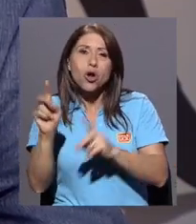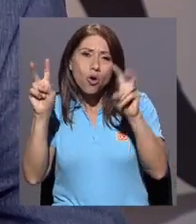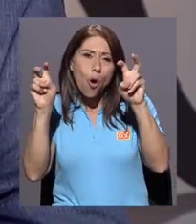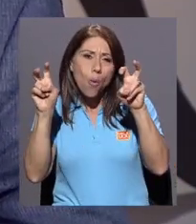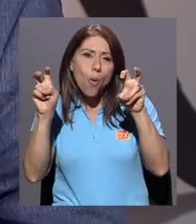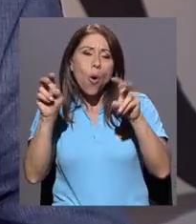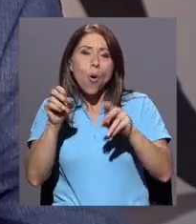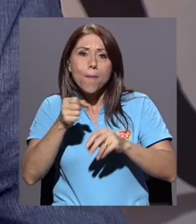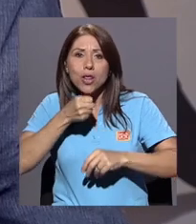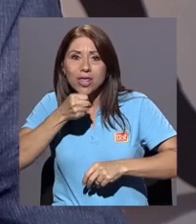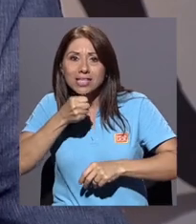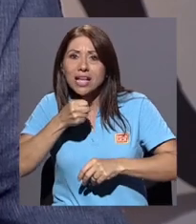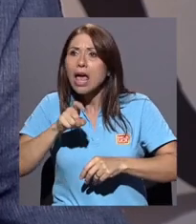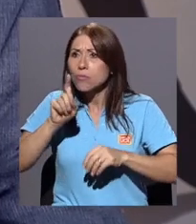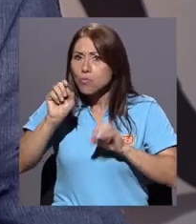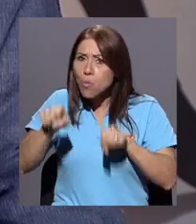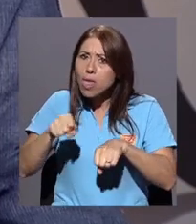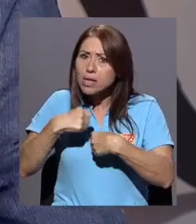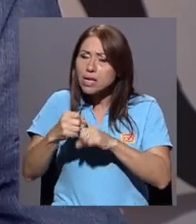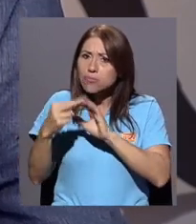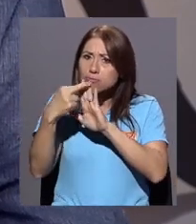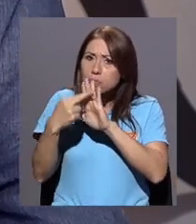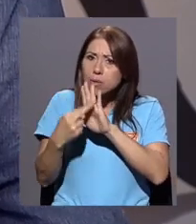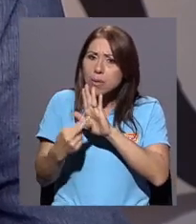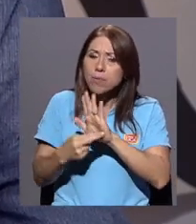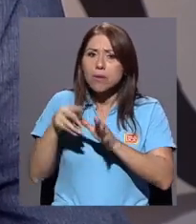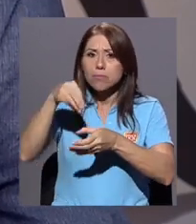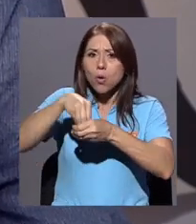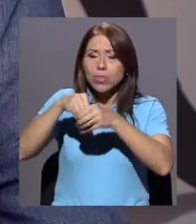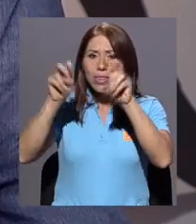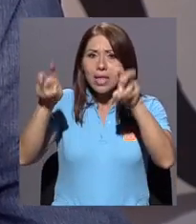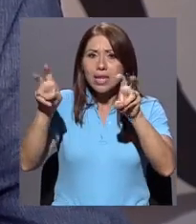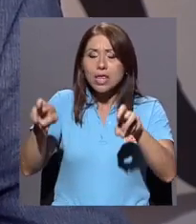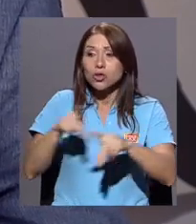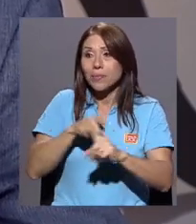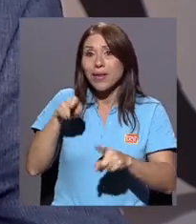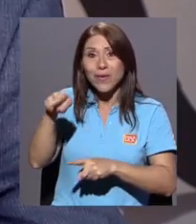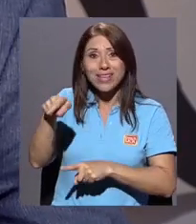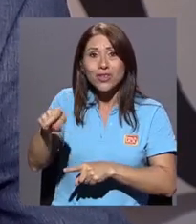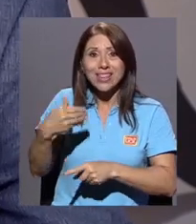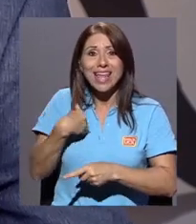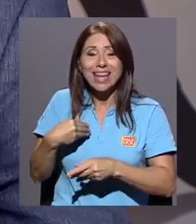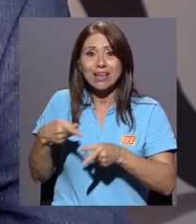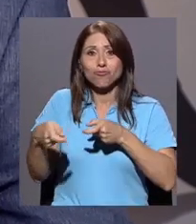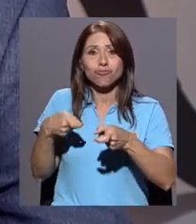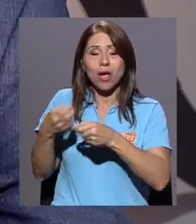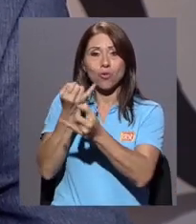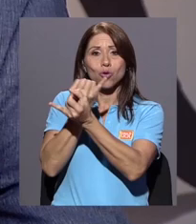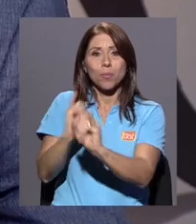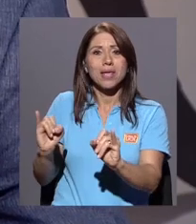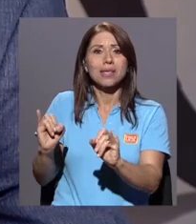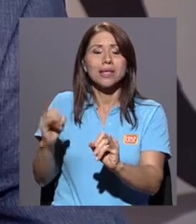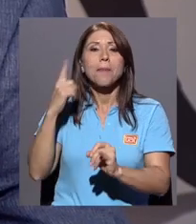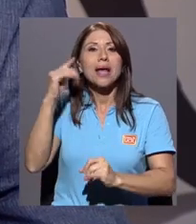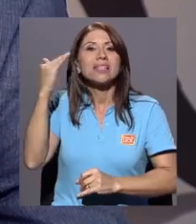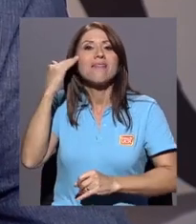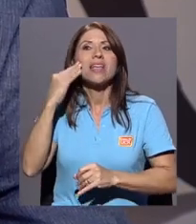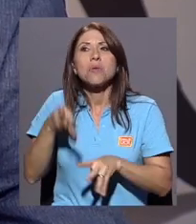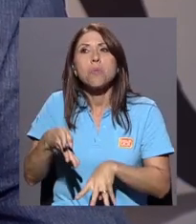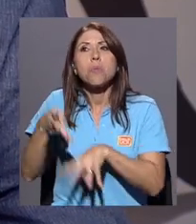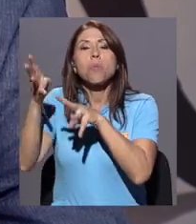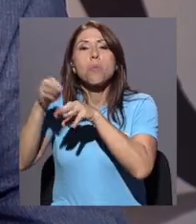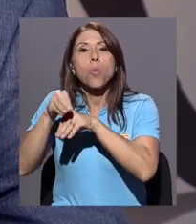plataformas periodísticas que regulan sus contenidos. Pues estas plataformas tienen una autonomía bastante grande para determinar qué